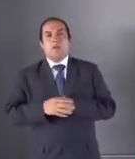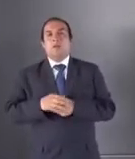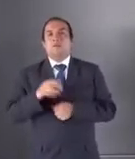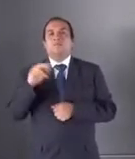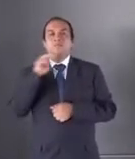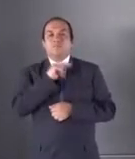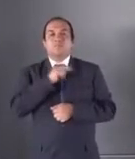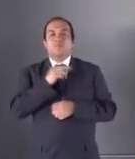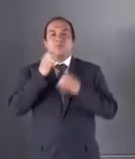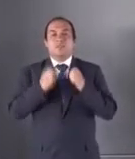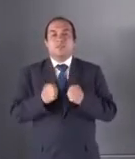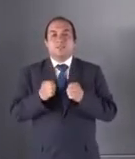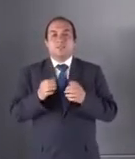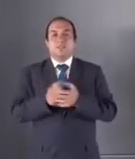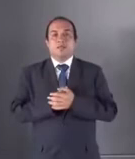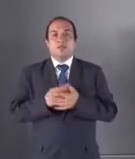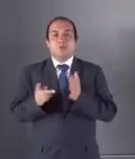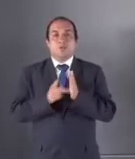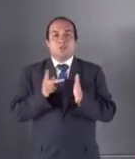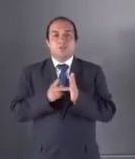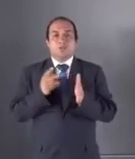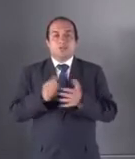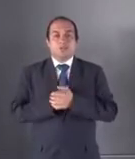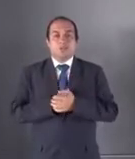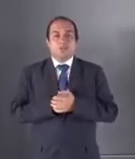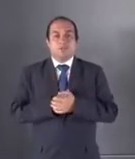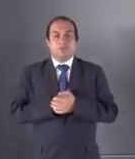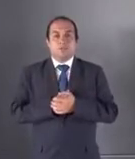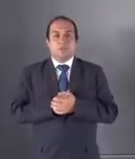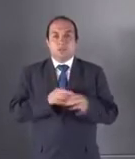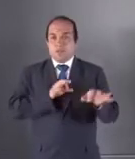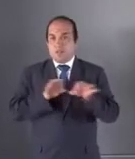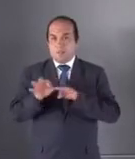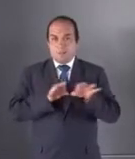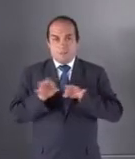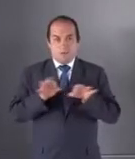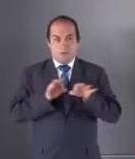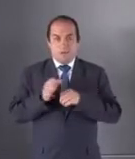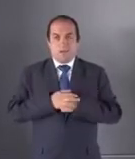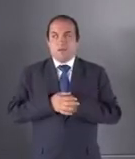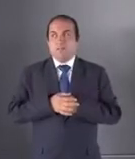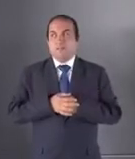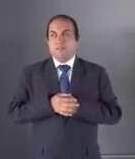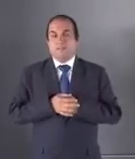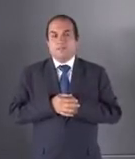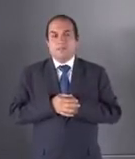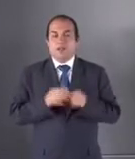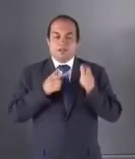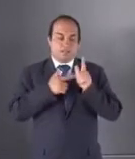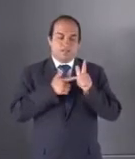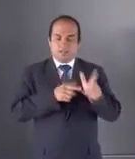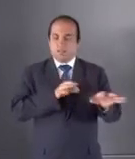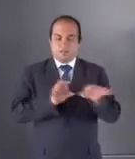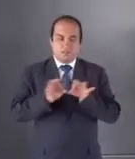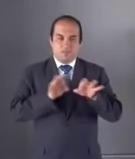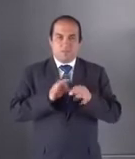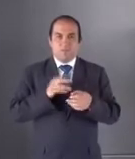vez dándole, trabajando, pues, aunque no ha dejado trabajar, pero ya que